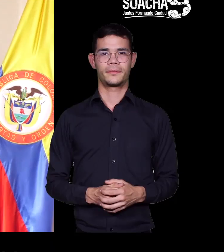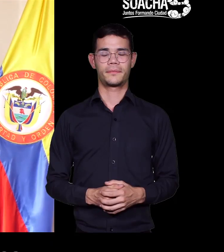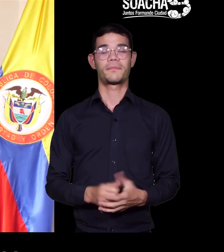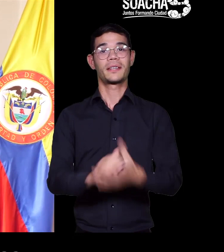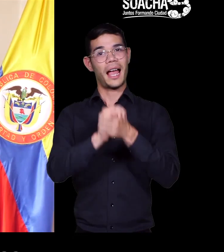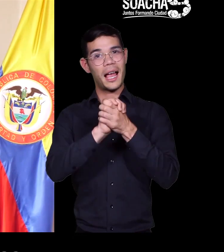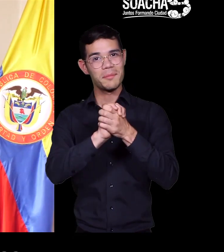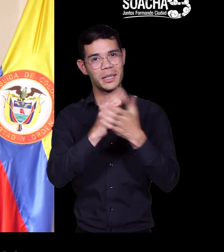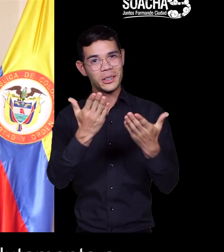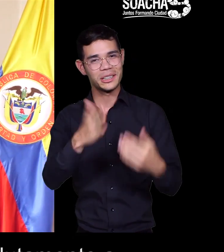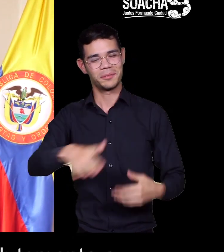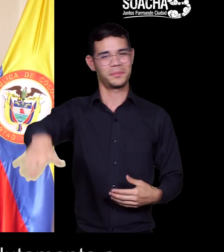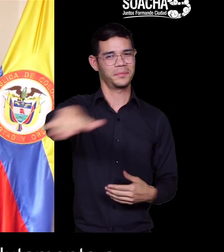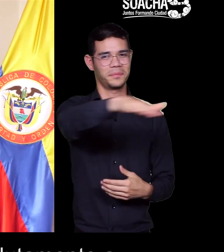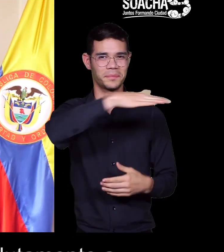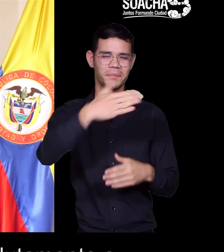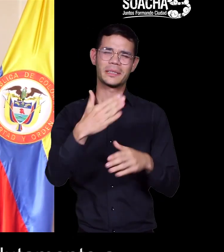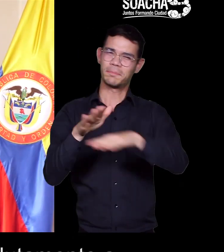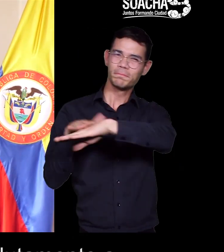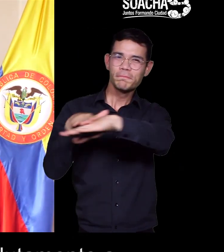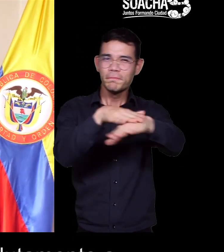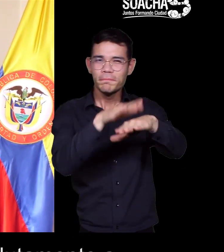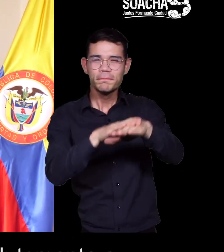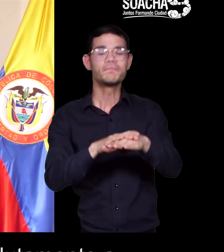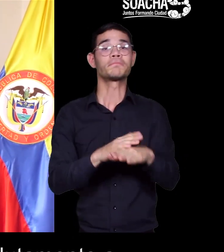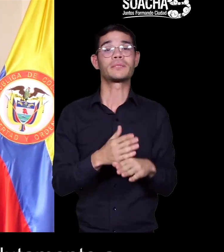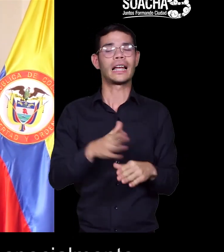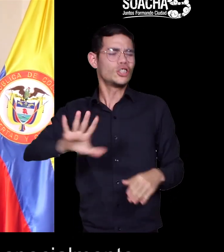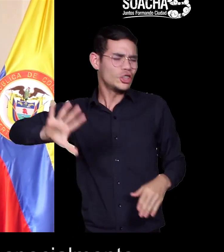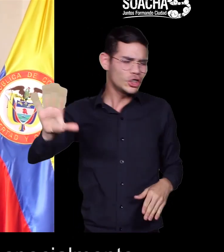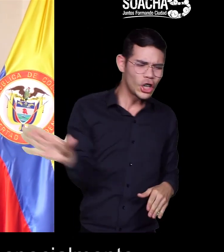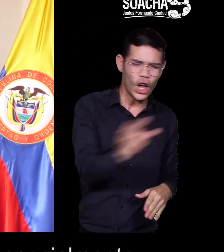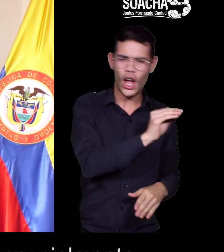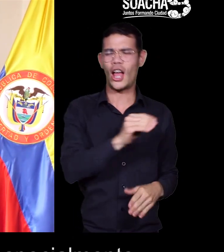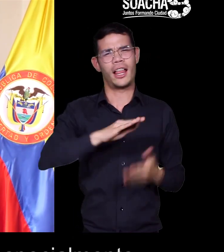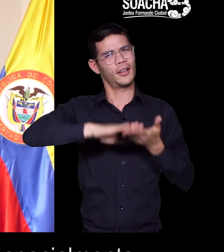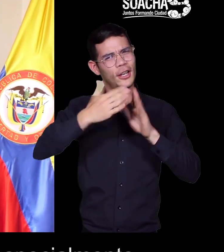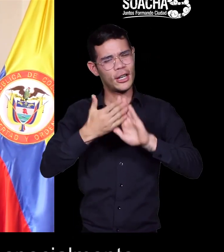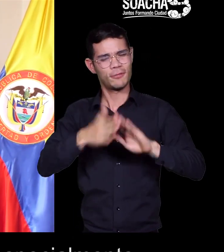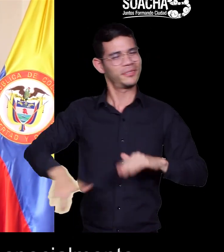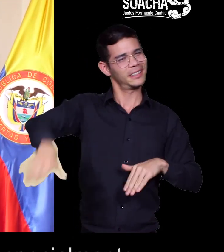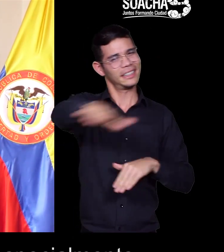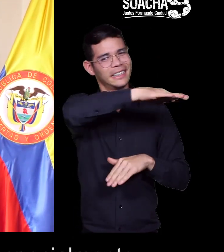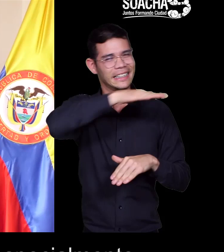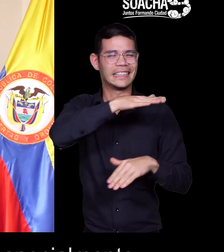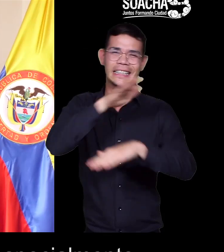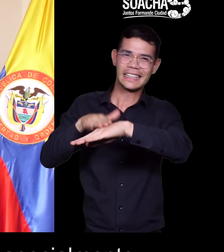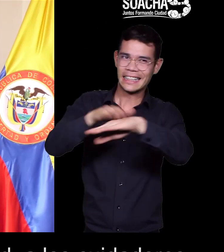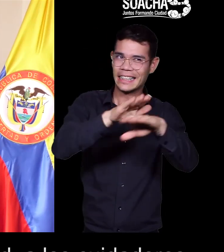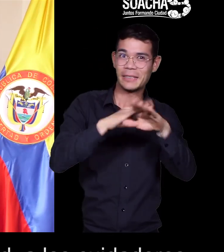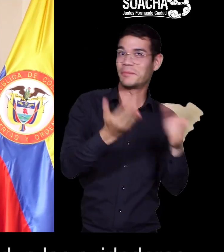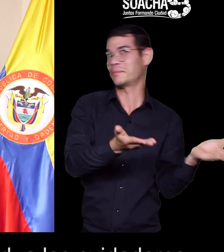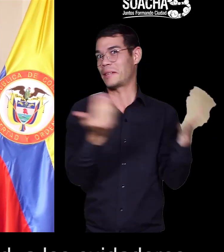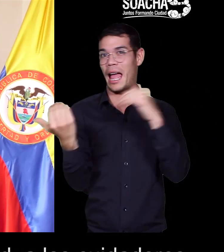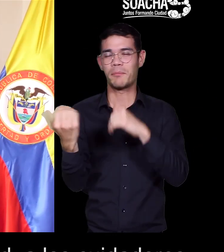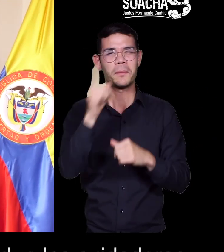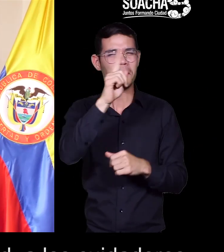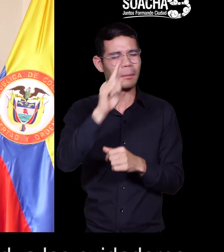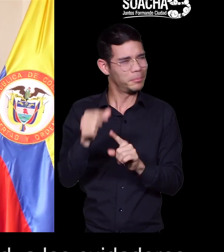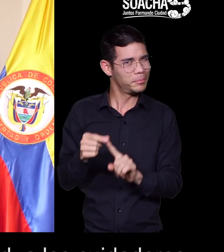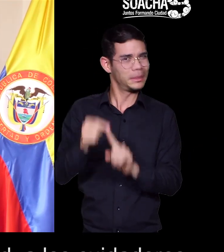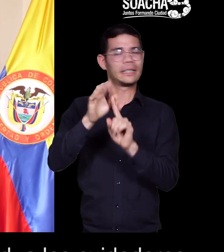queridos amigos estamos invitando absolutamente a toda la comunidad pero especialmente a las personas